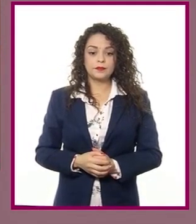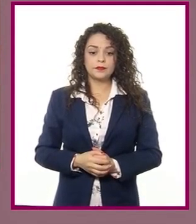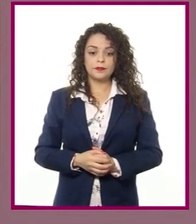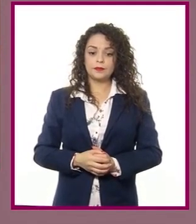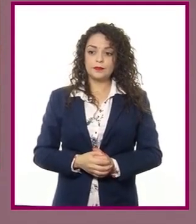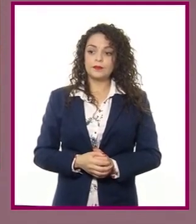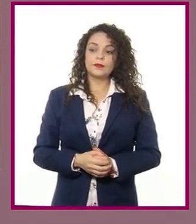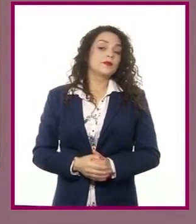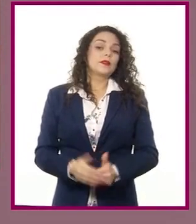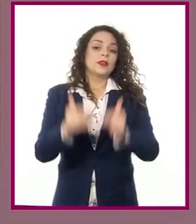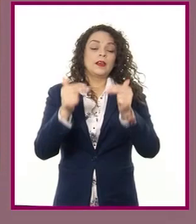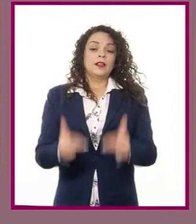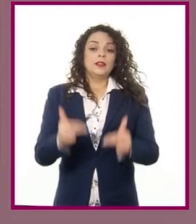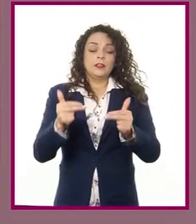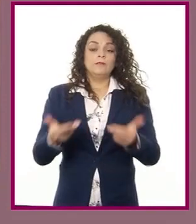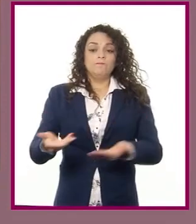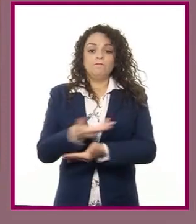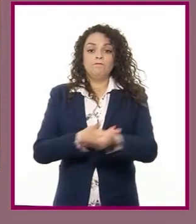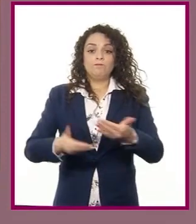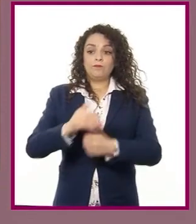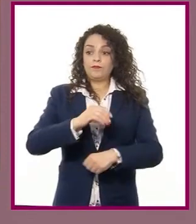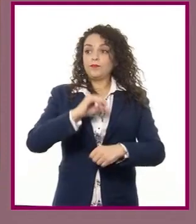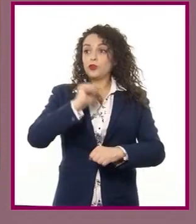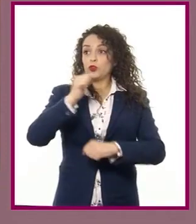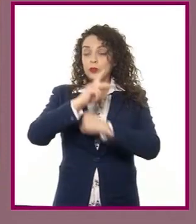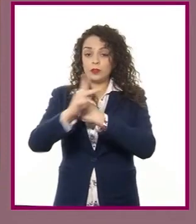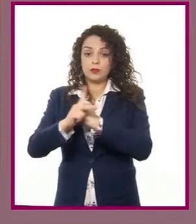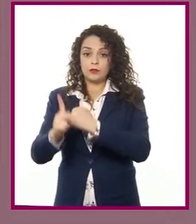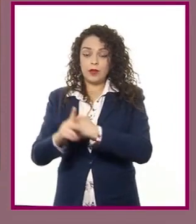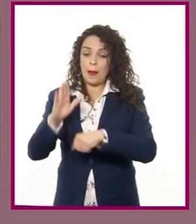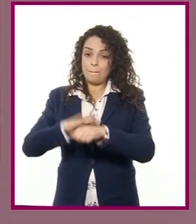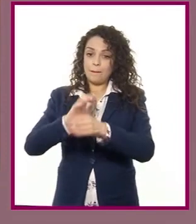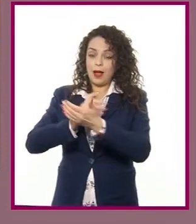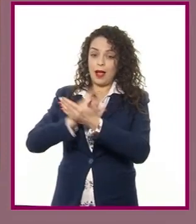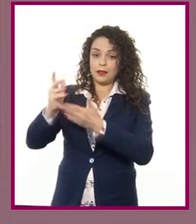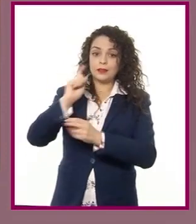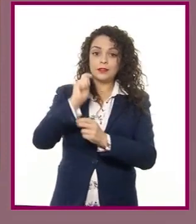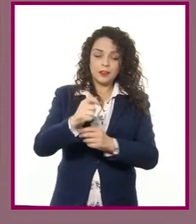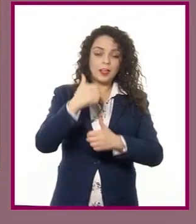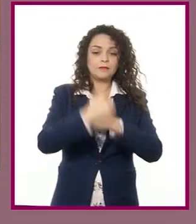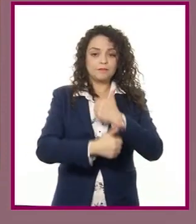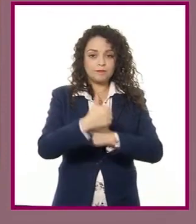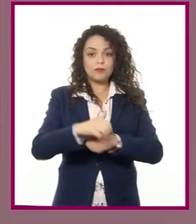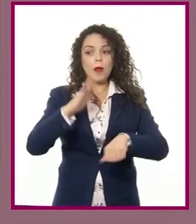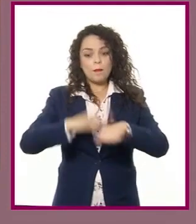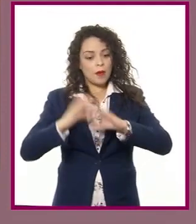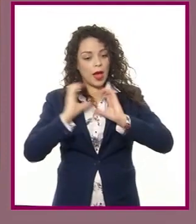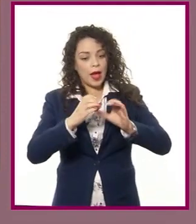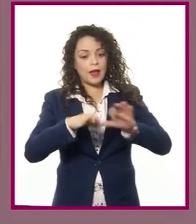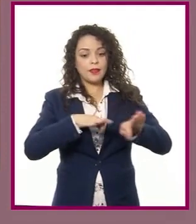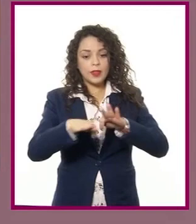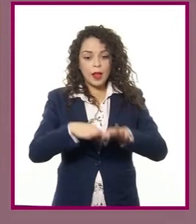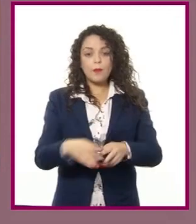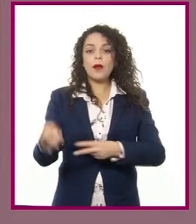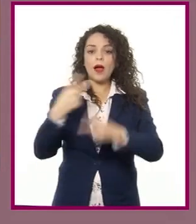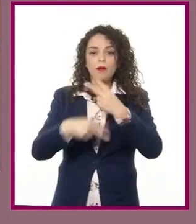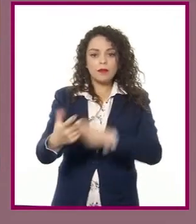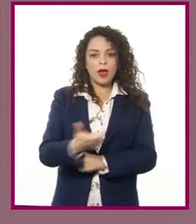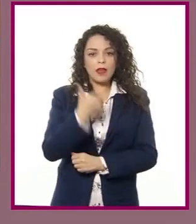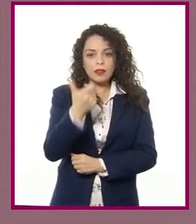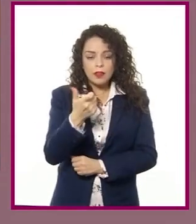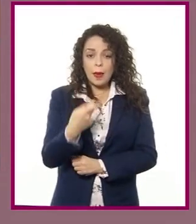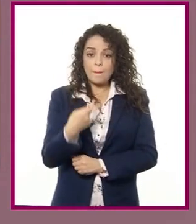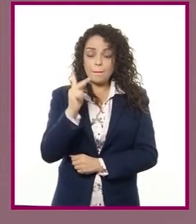El comercio internacional aumenta la competitividad, genera empleos, inversión, pero a la vez genera